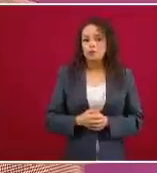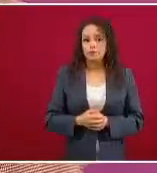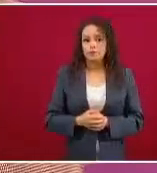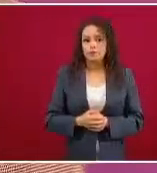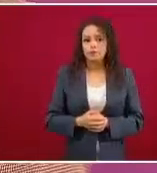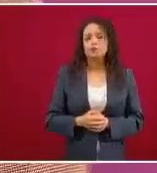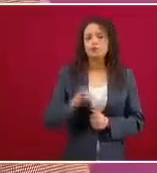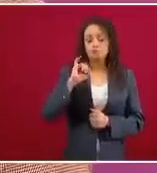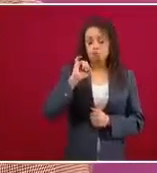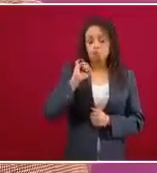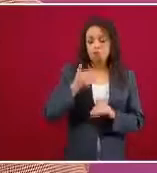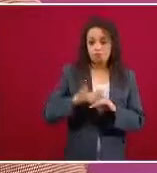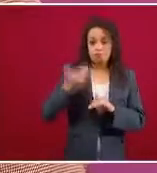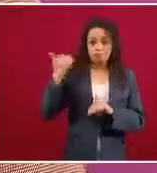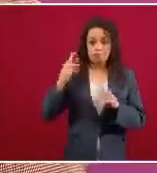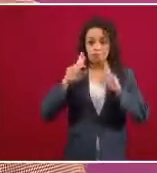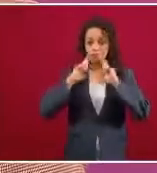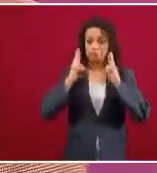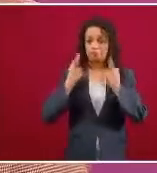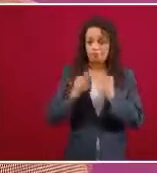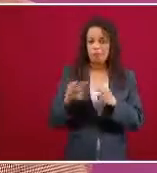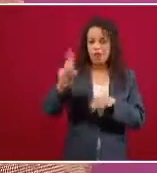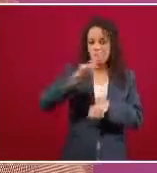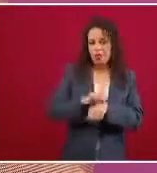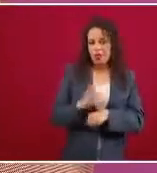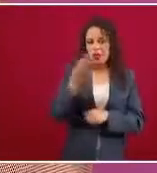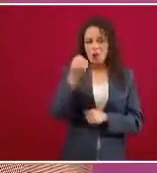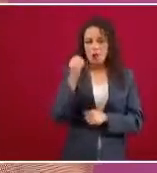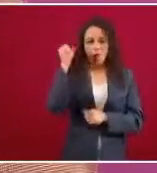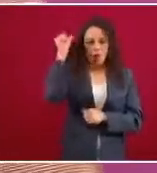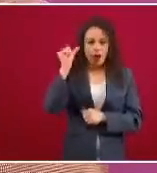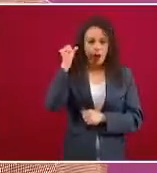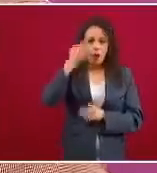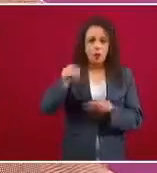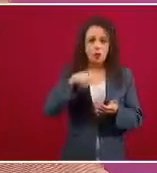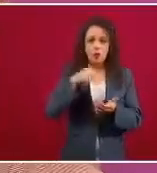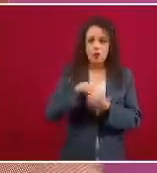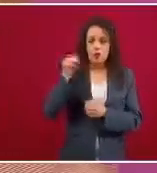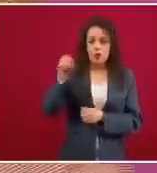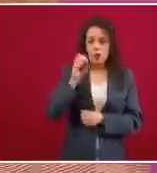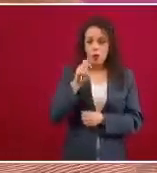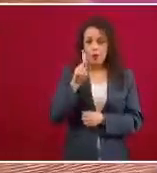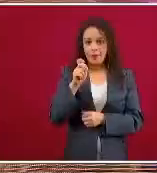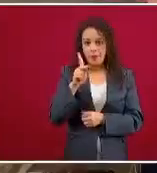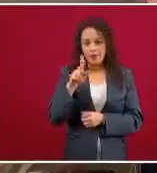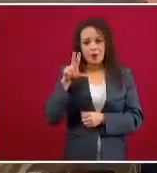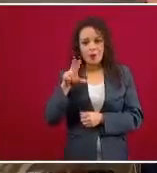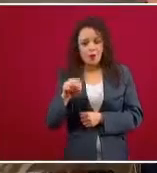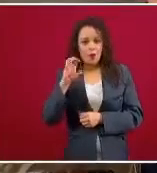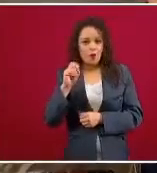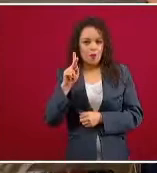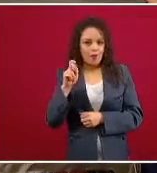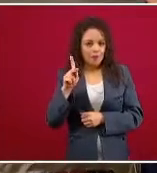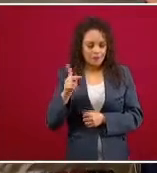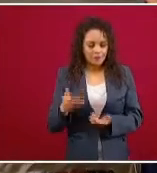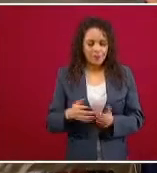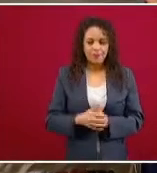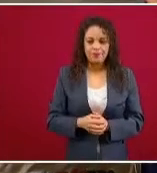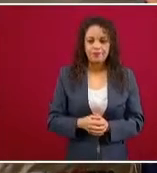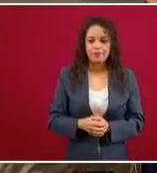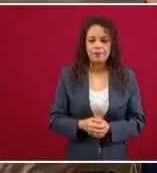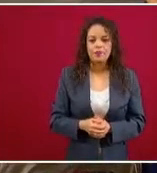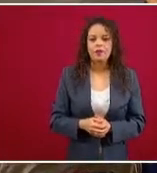pasada reunión del 9 de abril en la OPEP, no OPEP. Primero partimos de lo